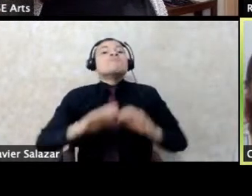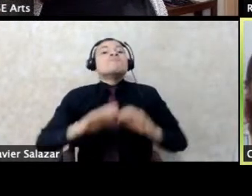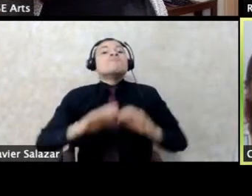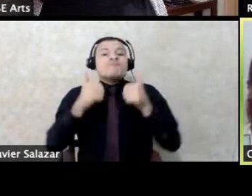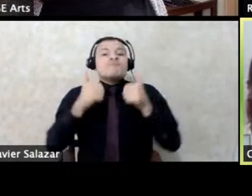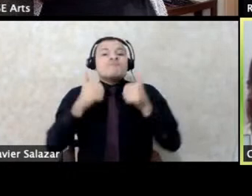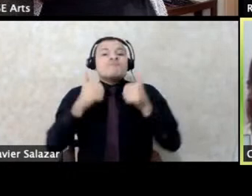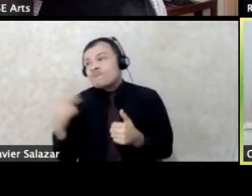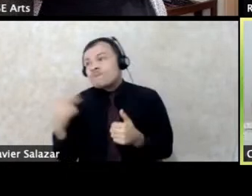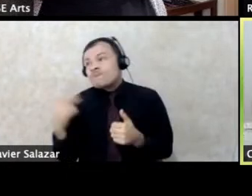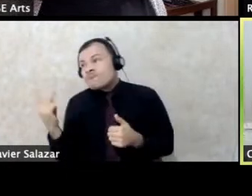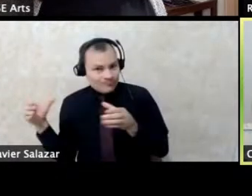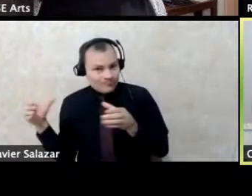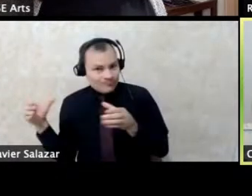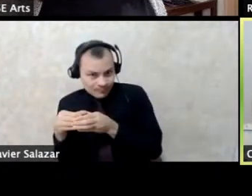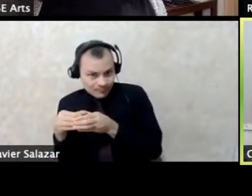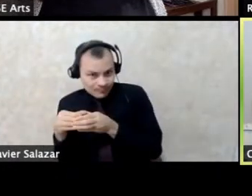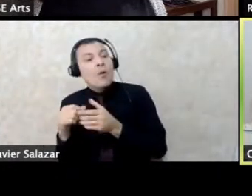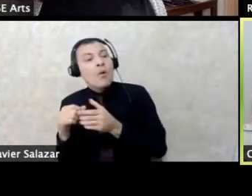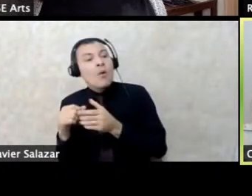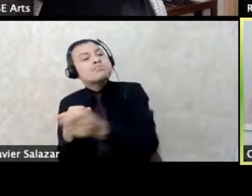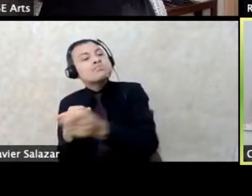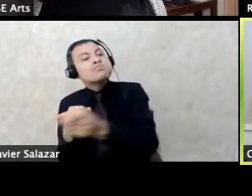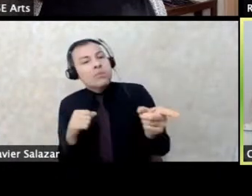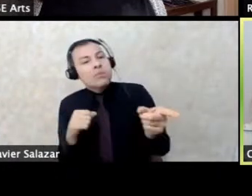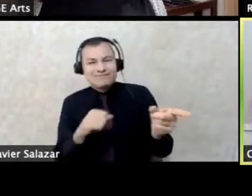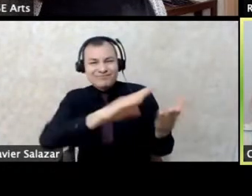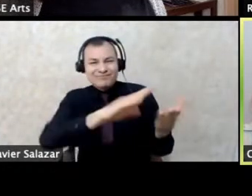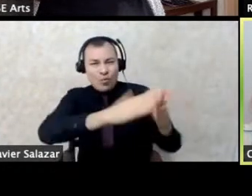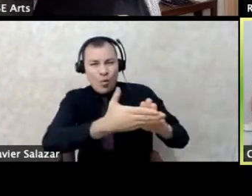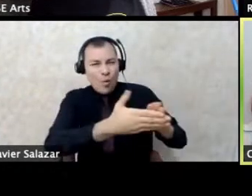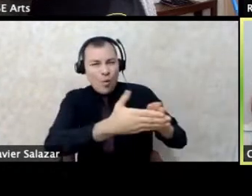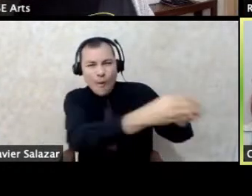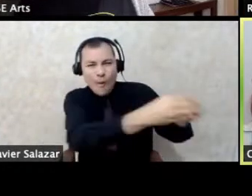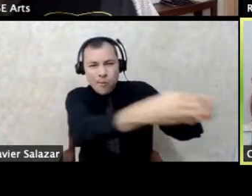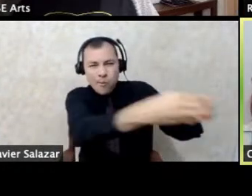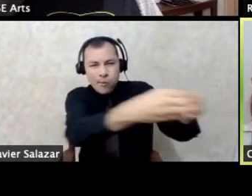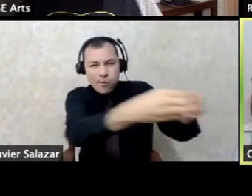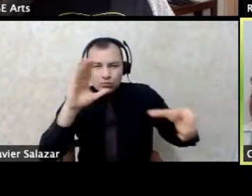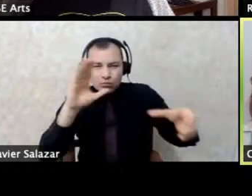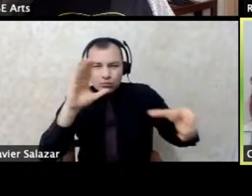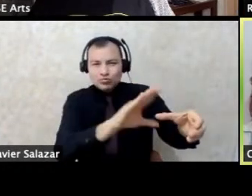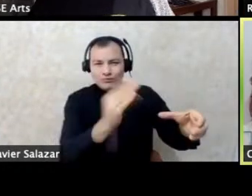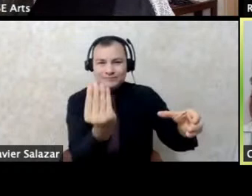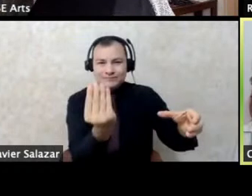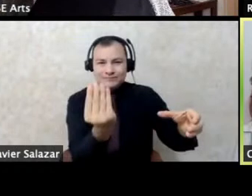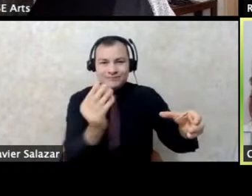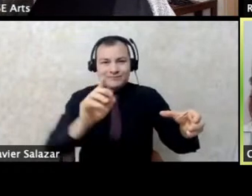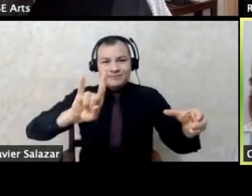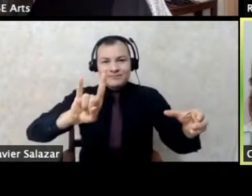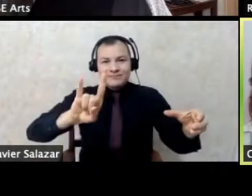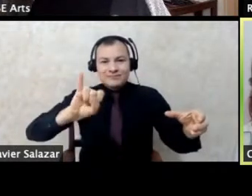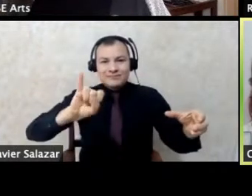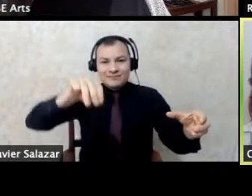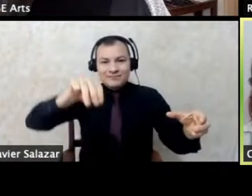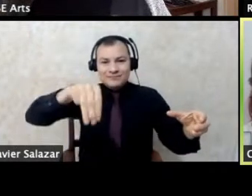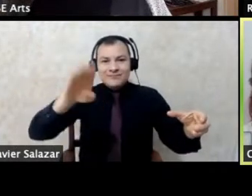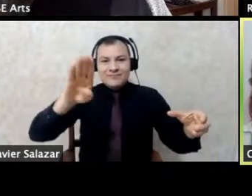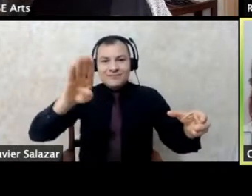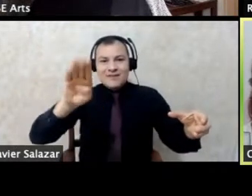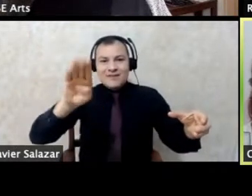Y hemos encontrado unas estrategias. A ver, a pesar que el Quimbaya en Colombia no es uno de